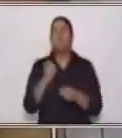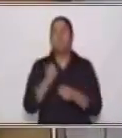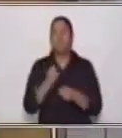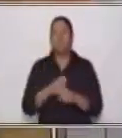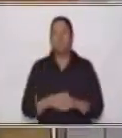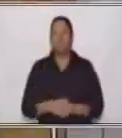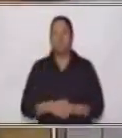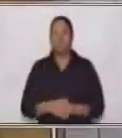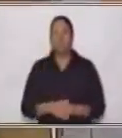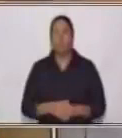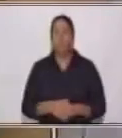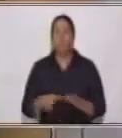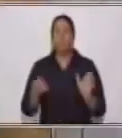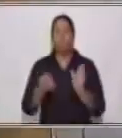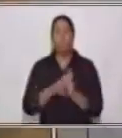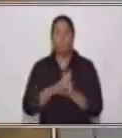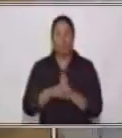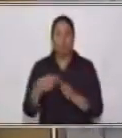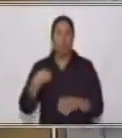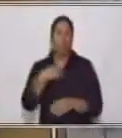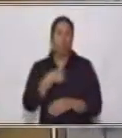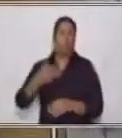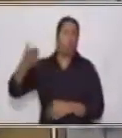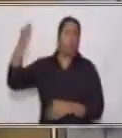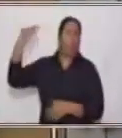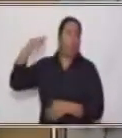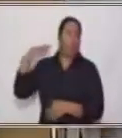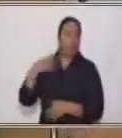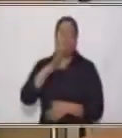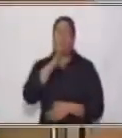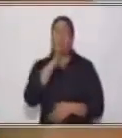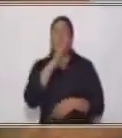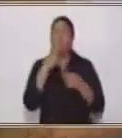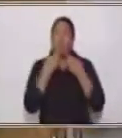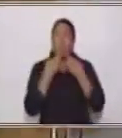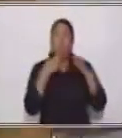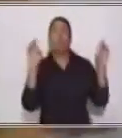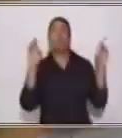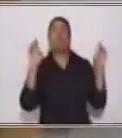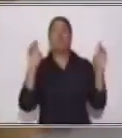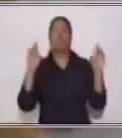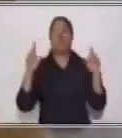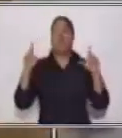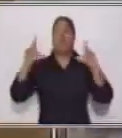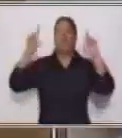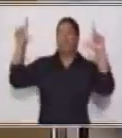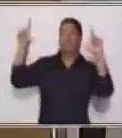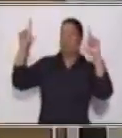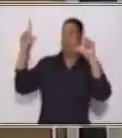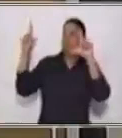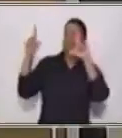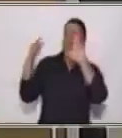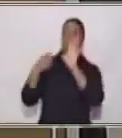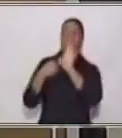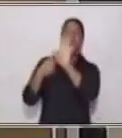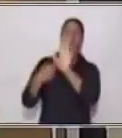hablamos de publicidad y propaganda? ¿Para qué te dije que se utilizaba el discurso?